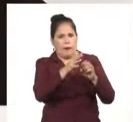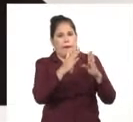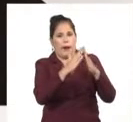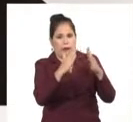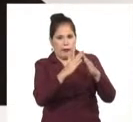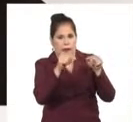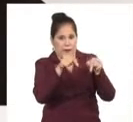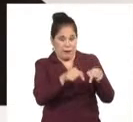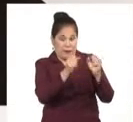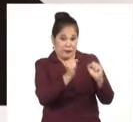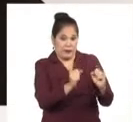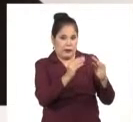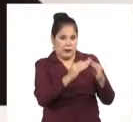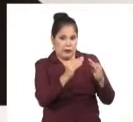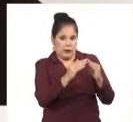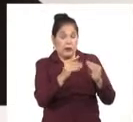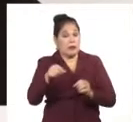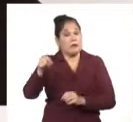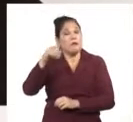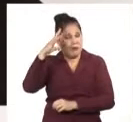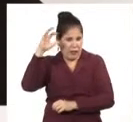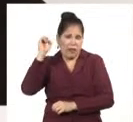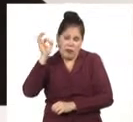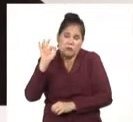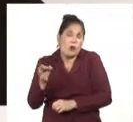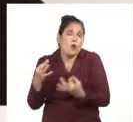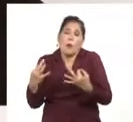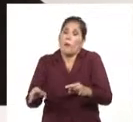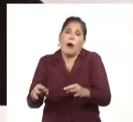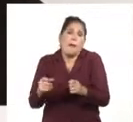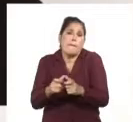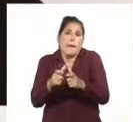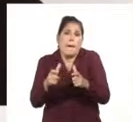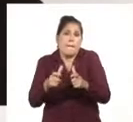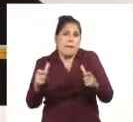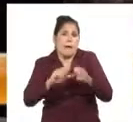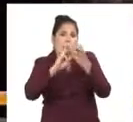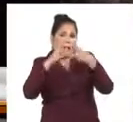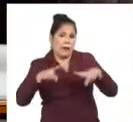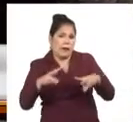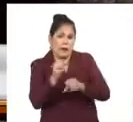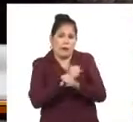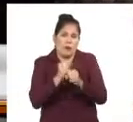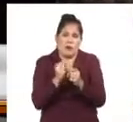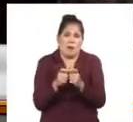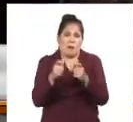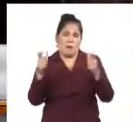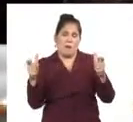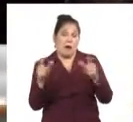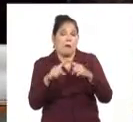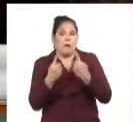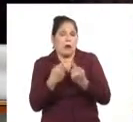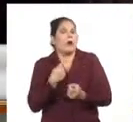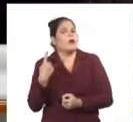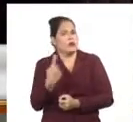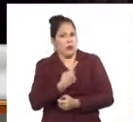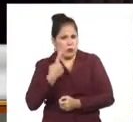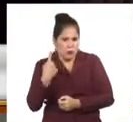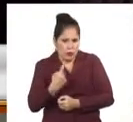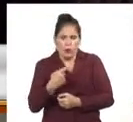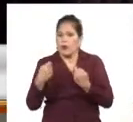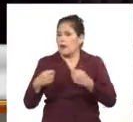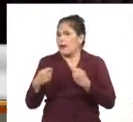comprender que de todas maneras hubiese habido un aumento del uso de las redes sociales simplemente porque finalmente resultaron que no